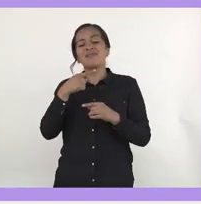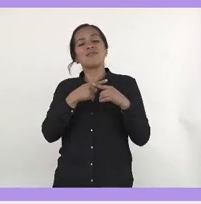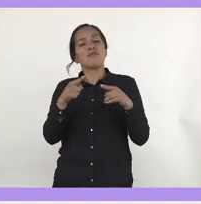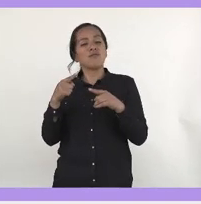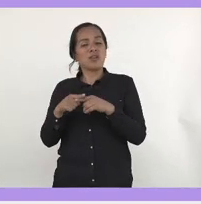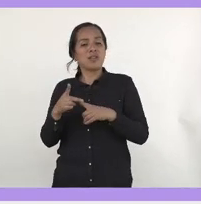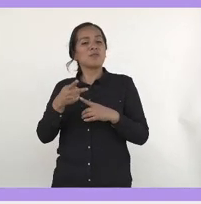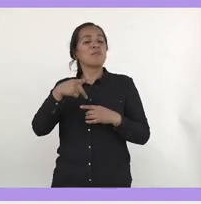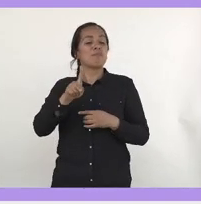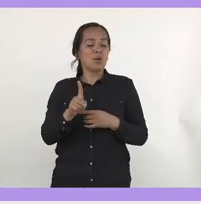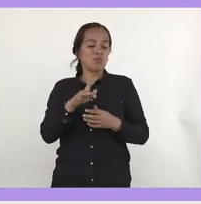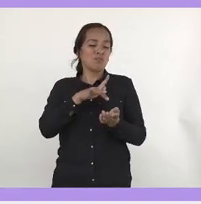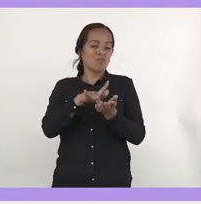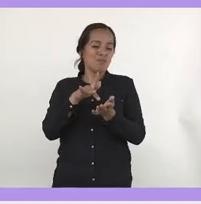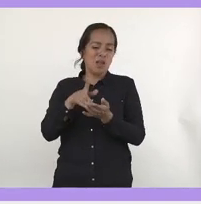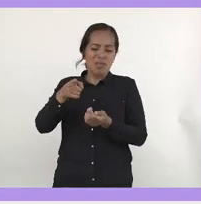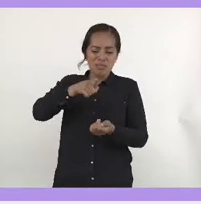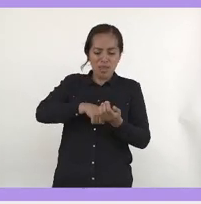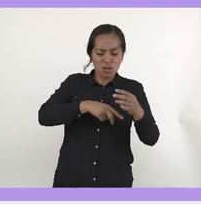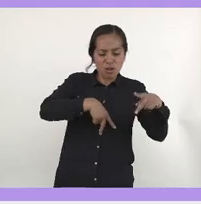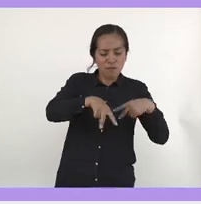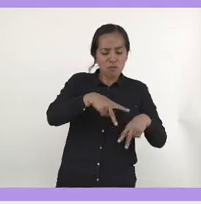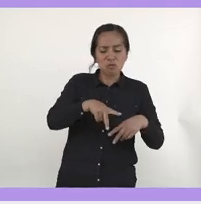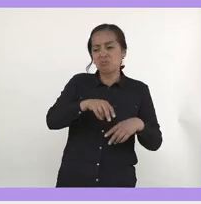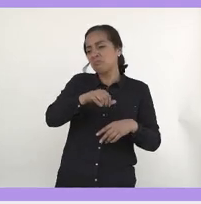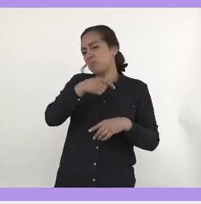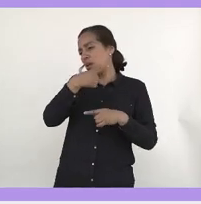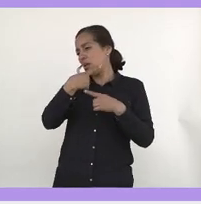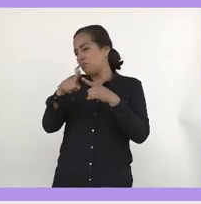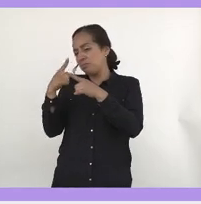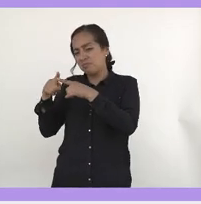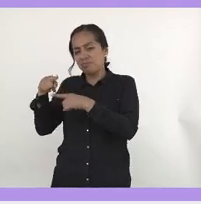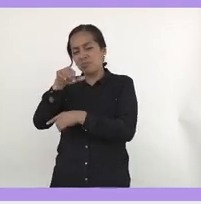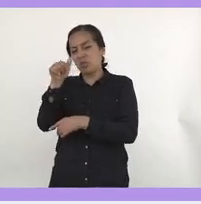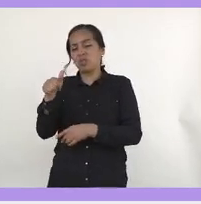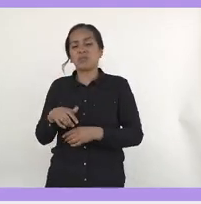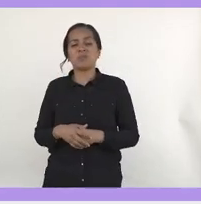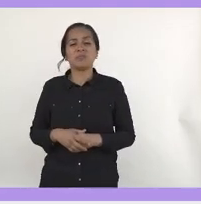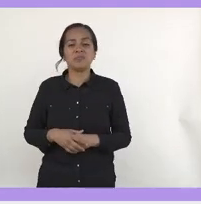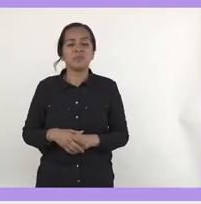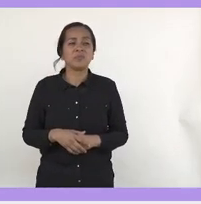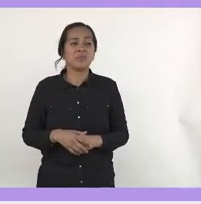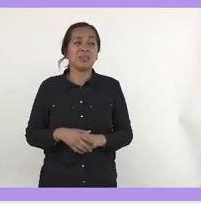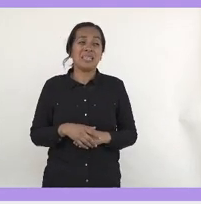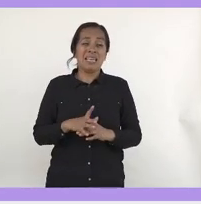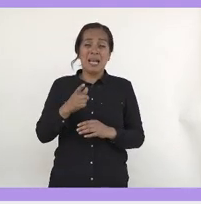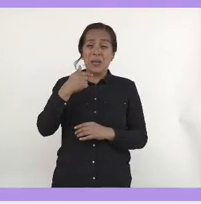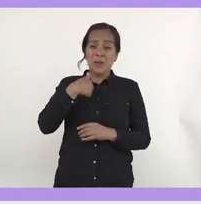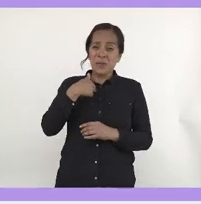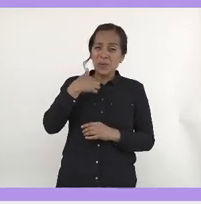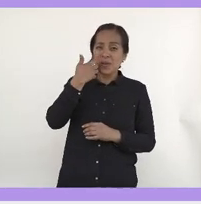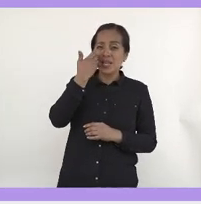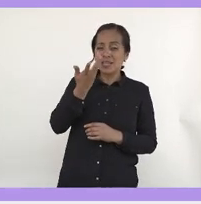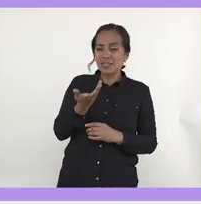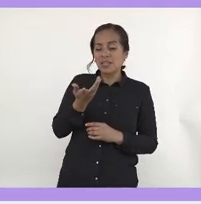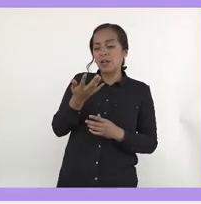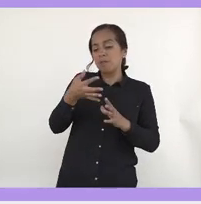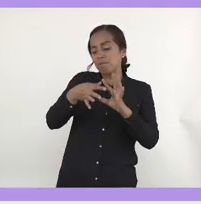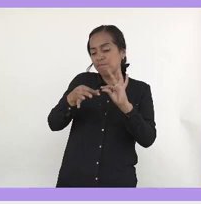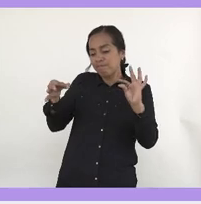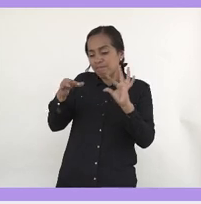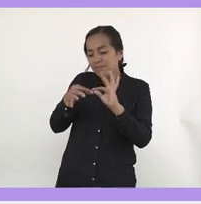hay que apoyarlos dentro del fútbol y fuera de fútbol si a mí me gustaría compartir Mi historia